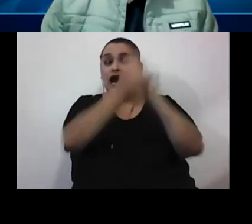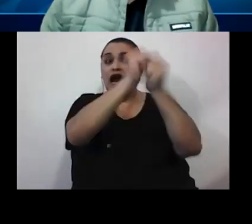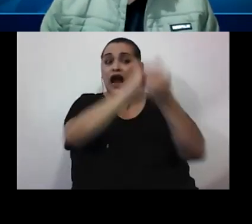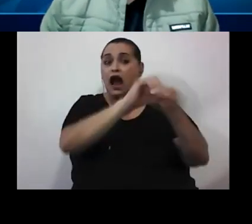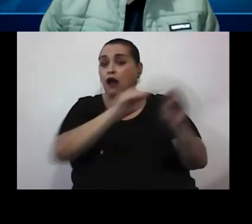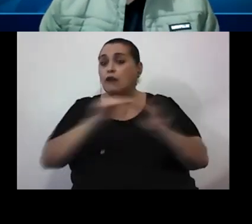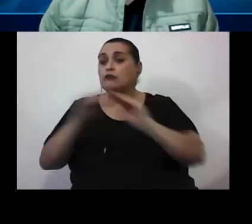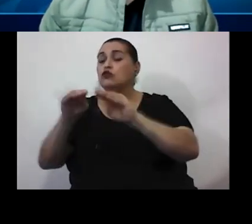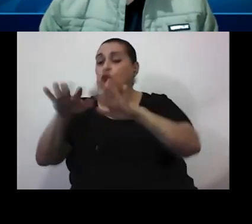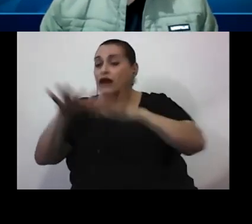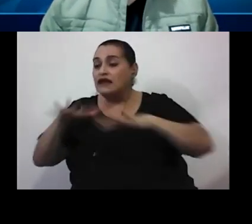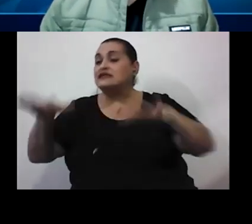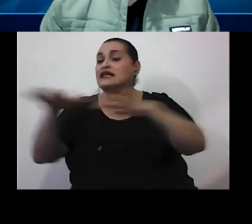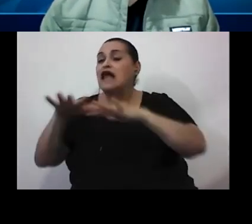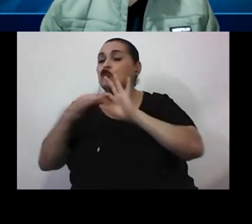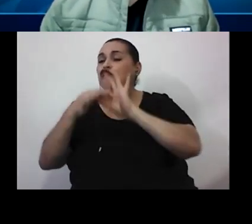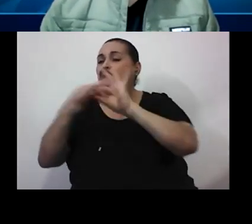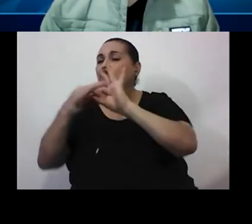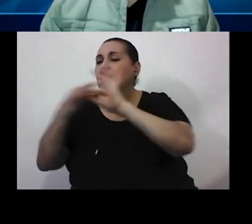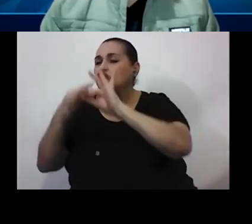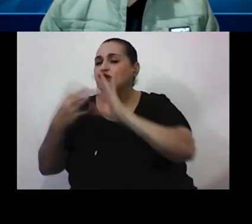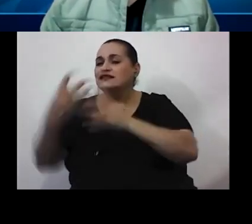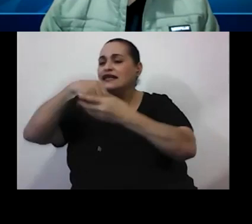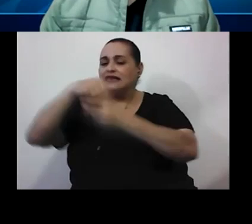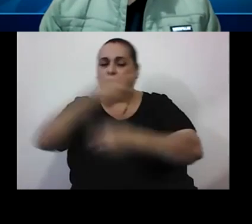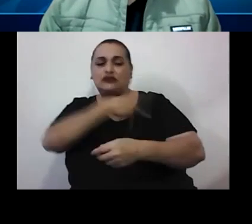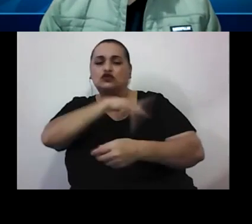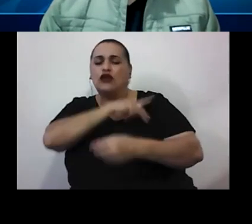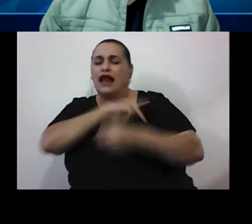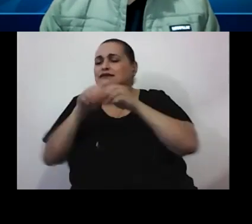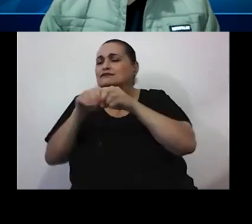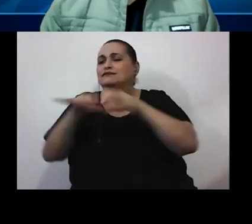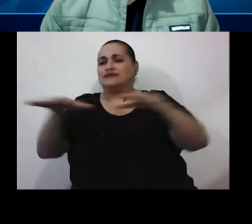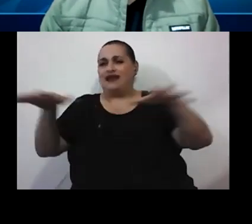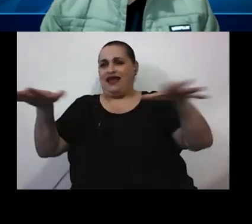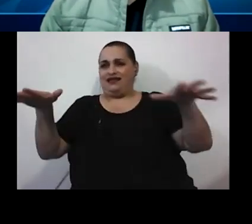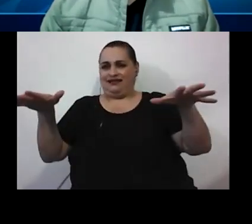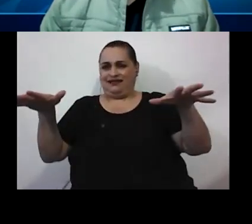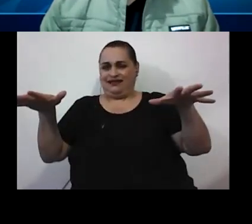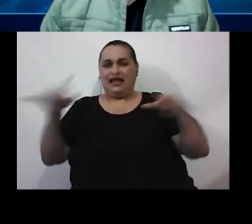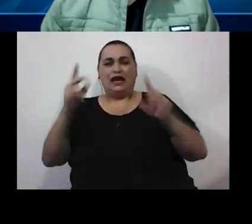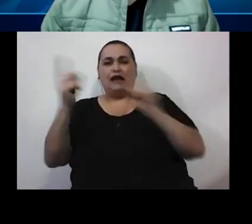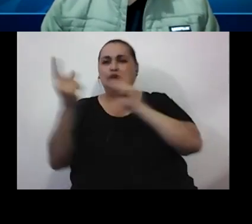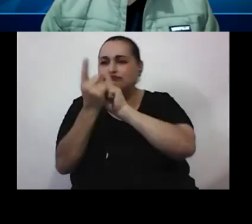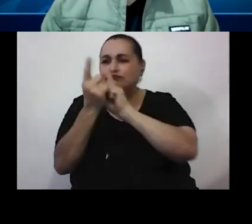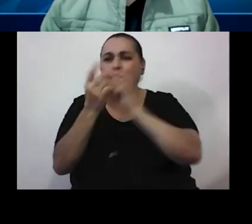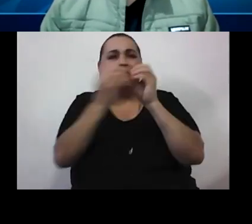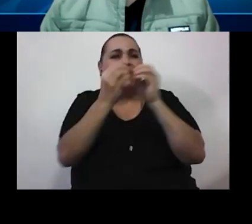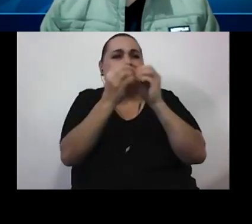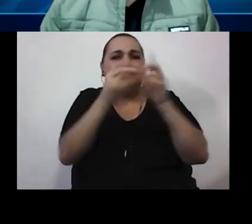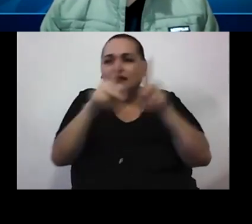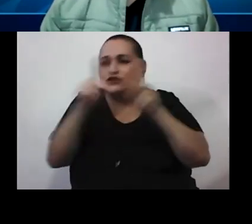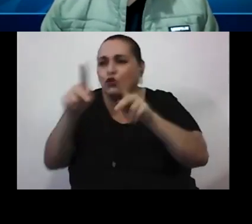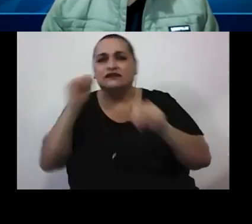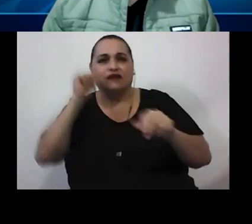un escenario de relaciones interpersonales extensa, donde nos vamos a encontrar con más personas adultas,